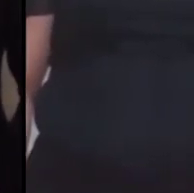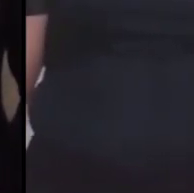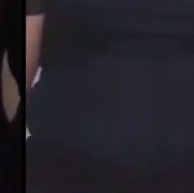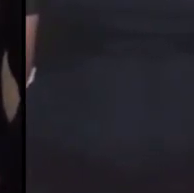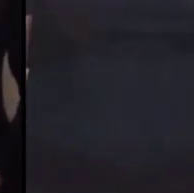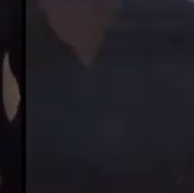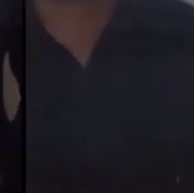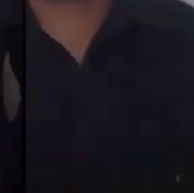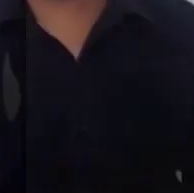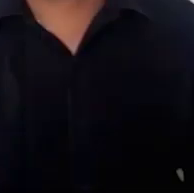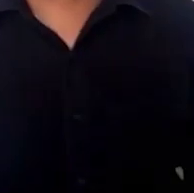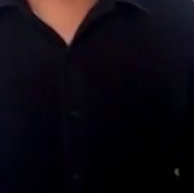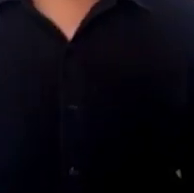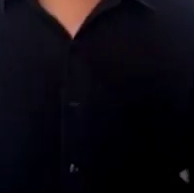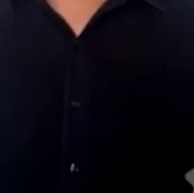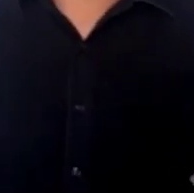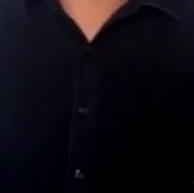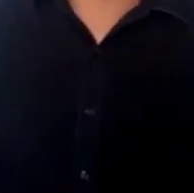gracias